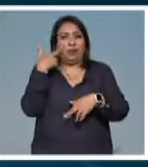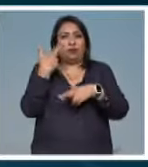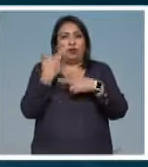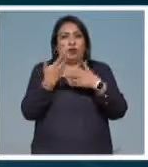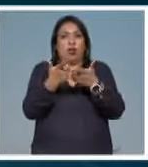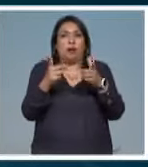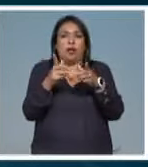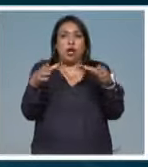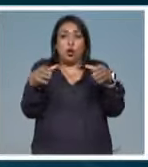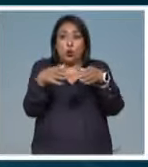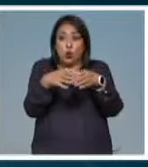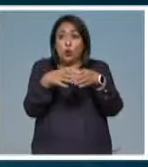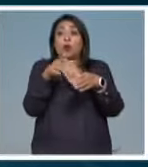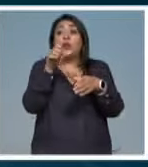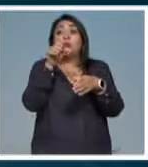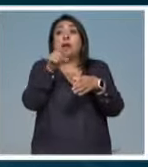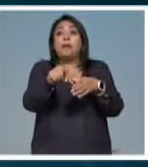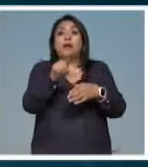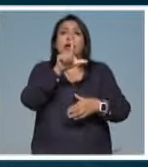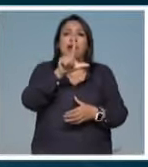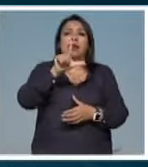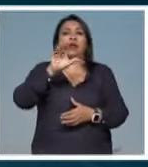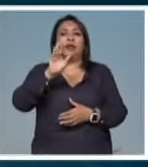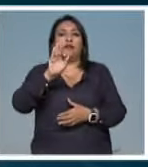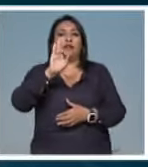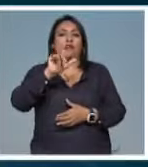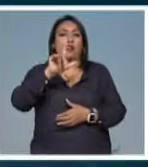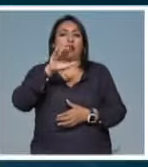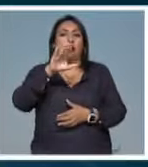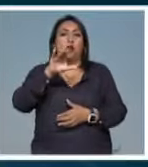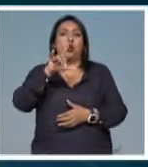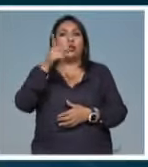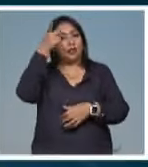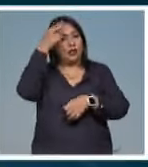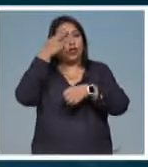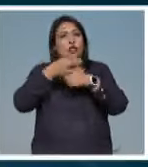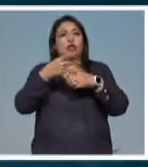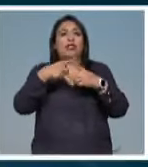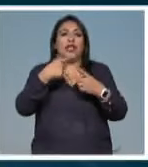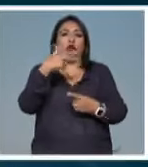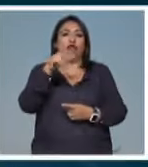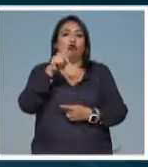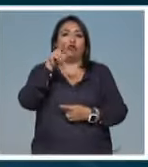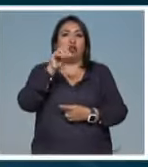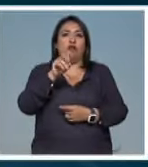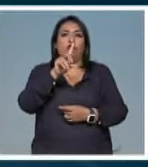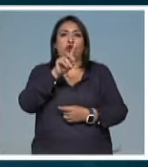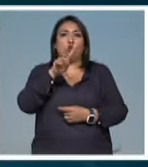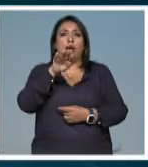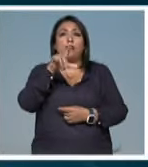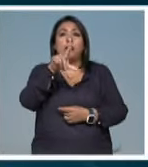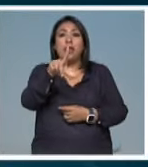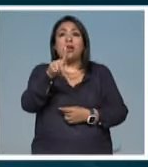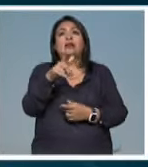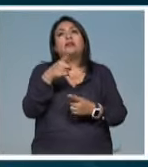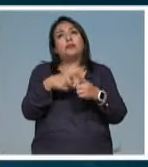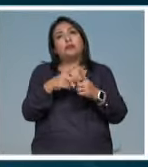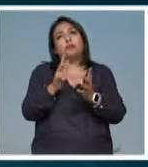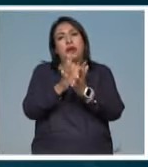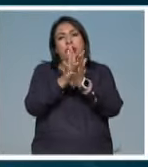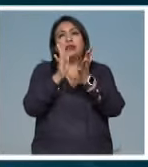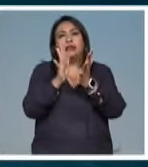agrupación. Y de la LA Philharmonic, que dirige Gustavo Dudamel, con la intervención